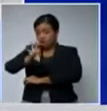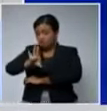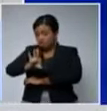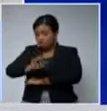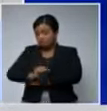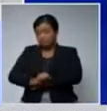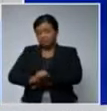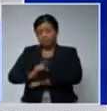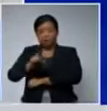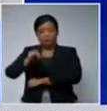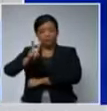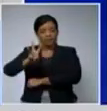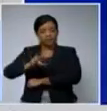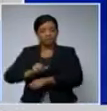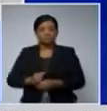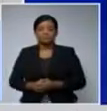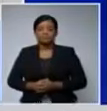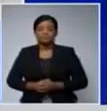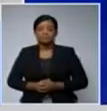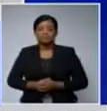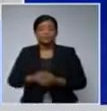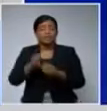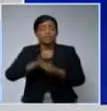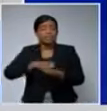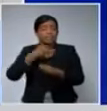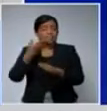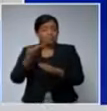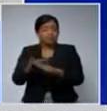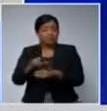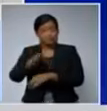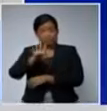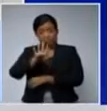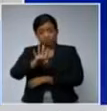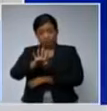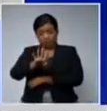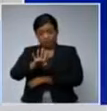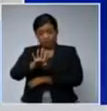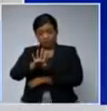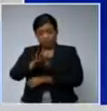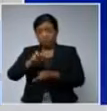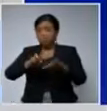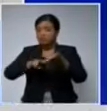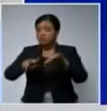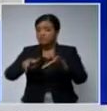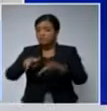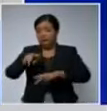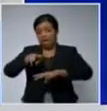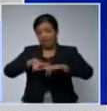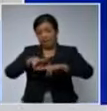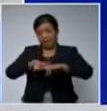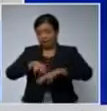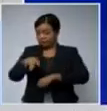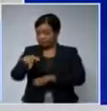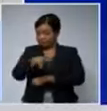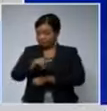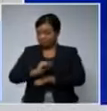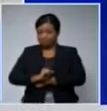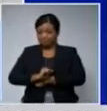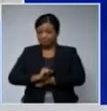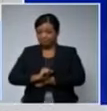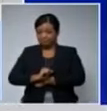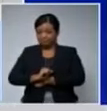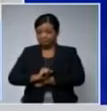318,3. Y después ya los 4 restantes de la provincia de La Habana también. Cerro, Arroyo